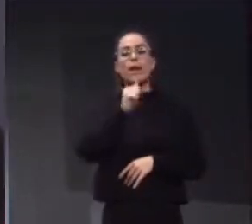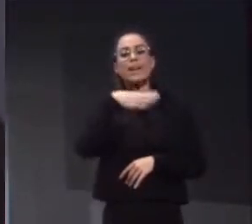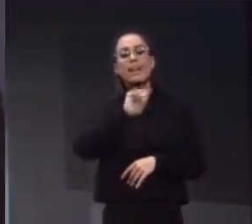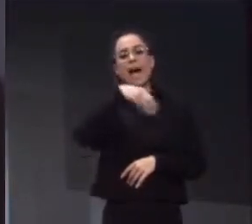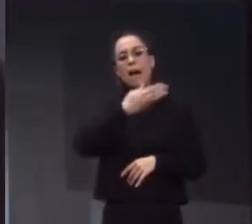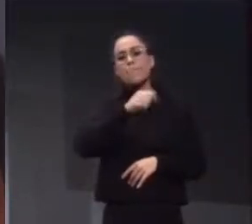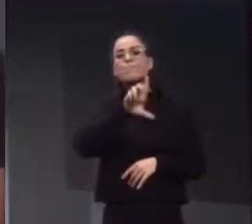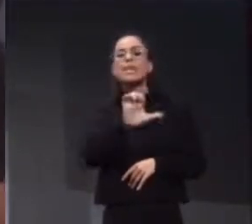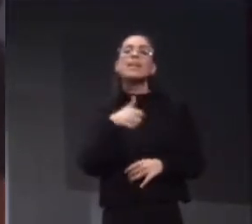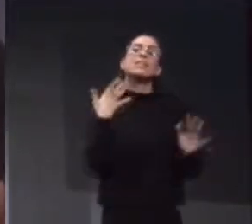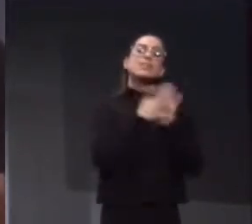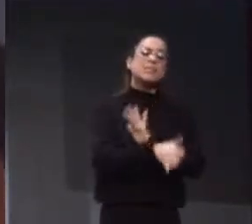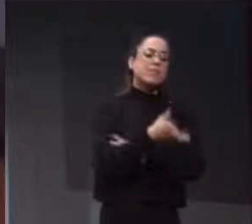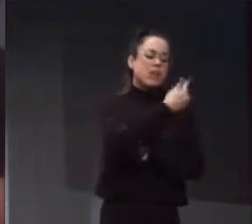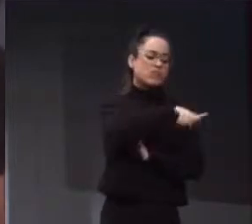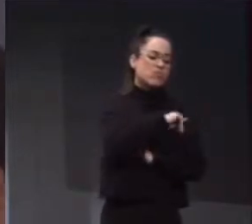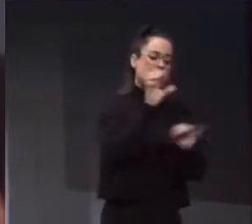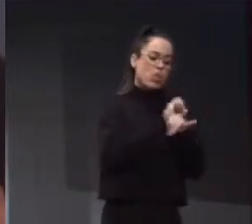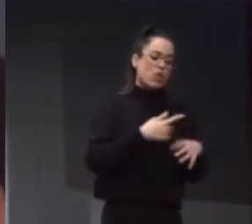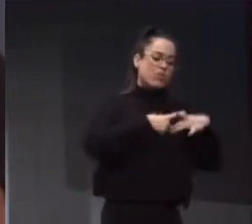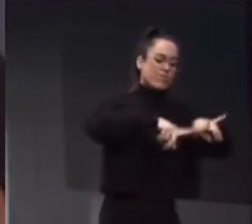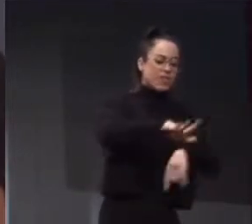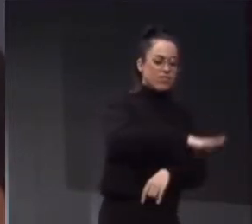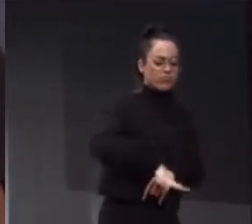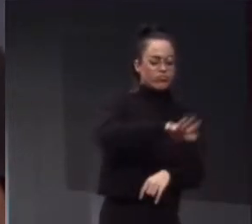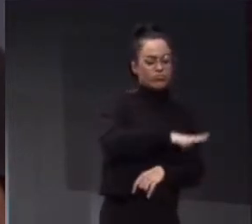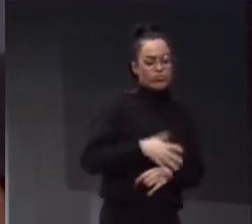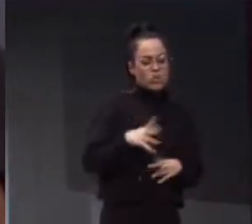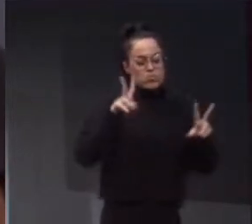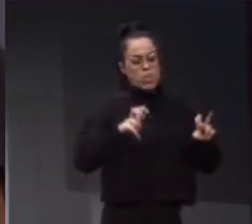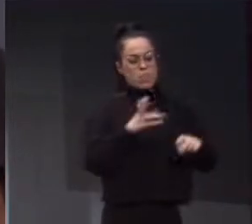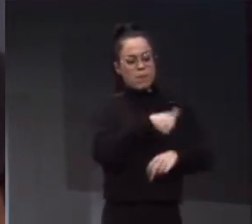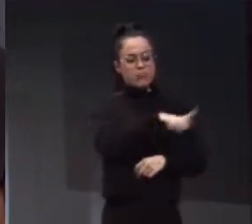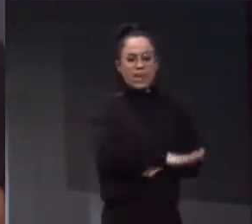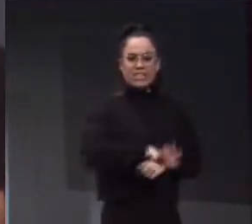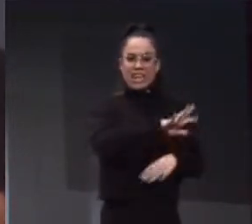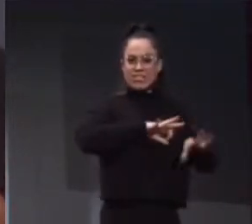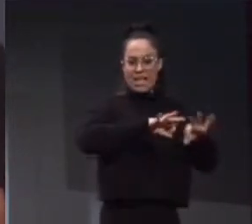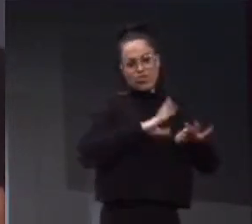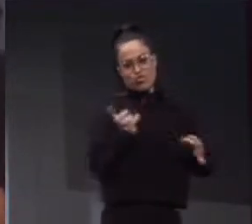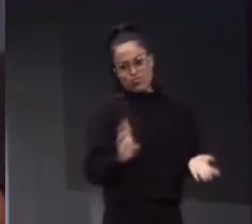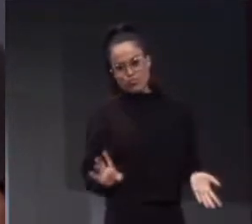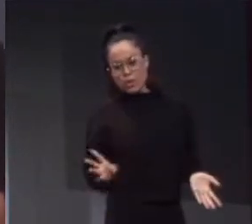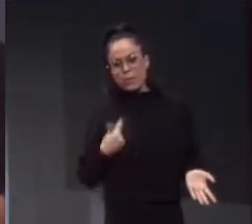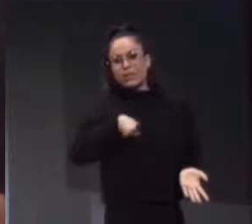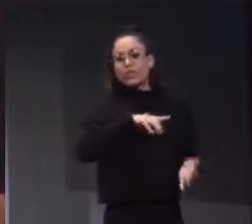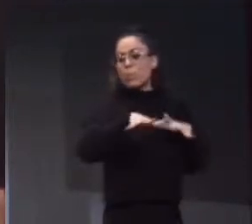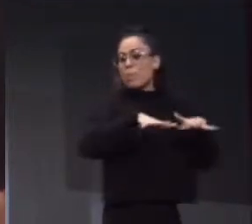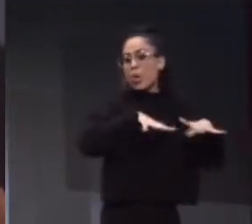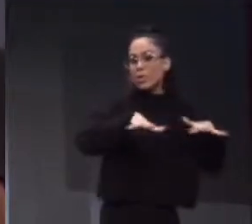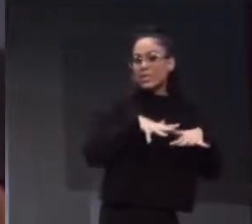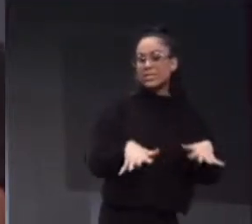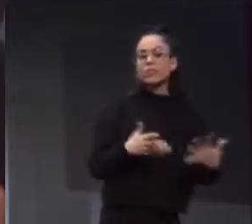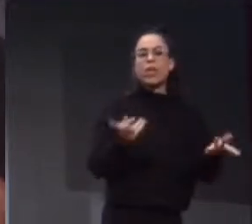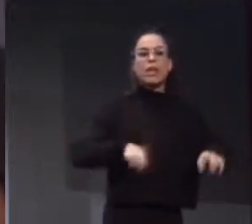diferente a nuestra una sala de teatro por así decirlo pero está claro que todo ese tipo de movimientos y los movimientos ecologistas